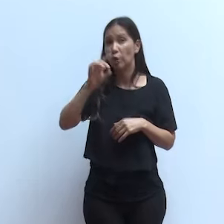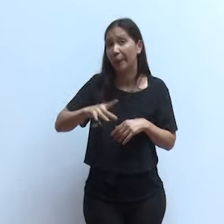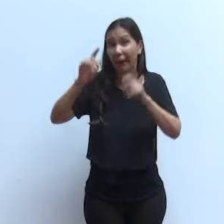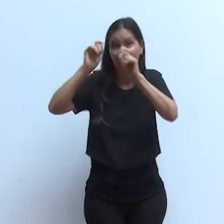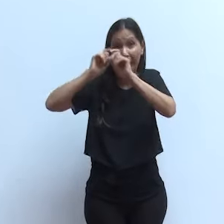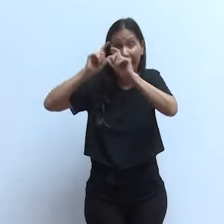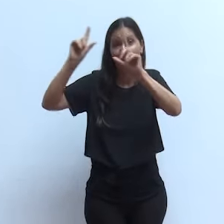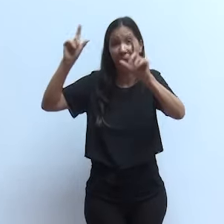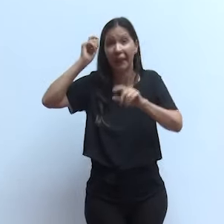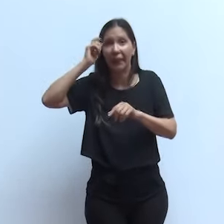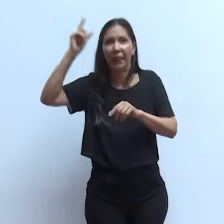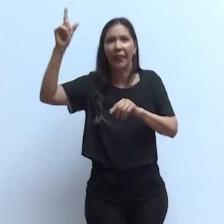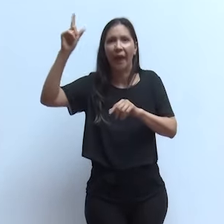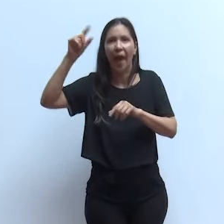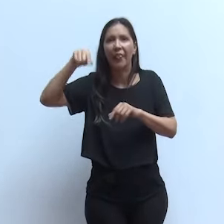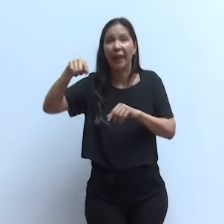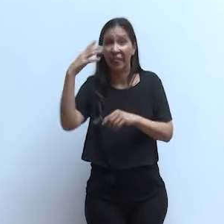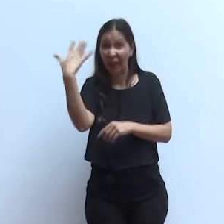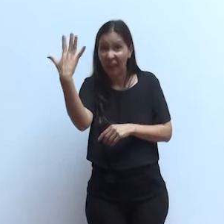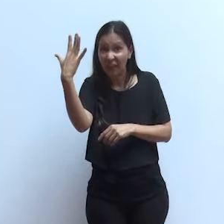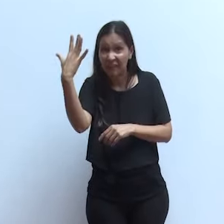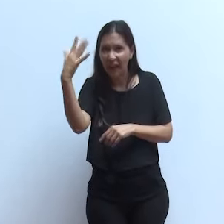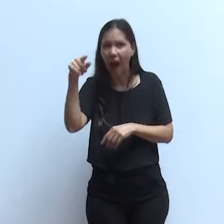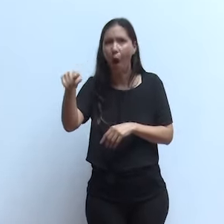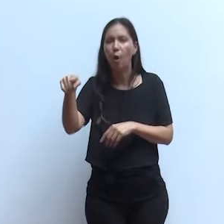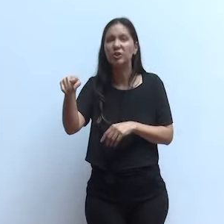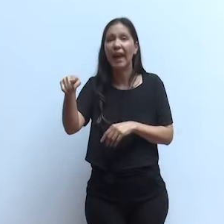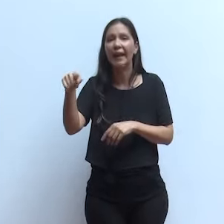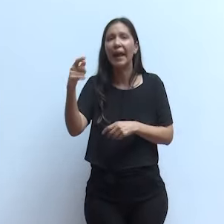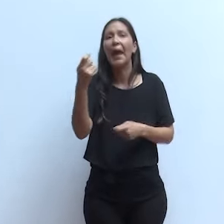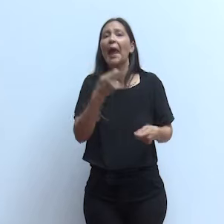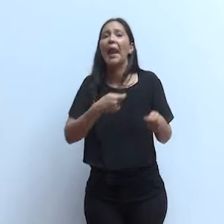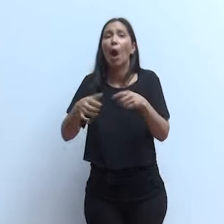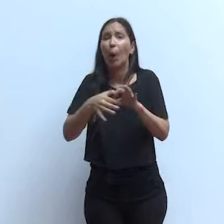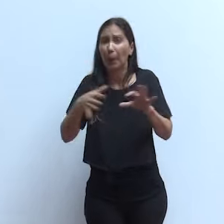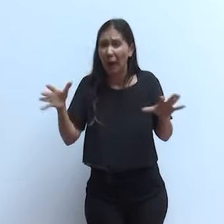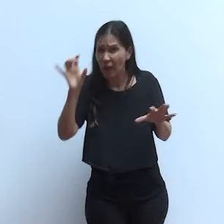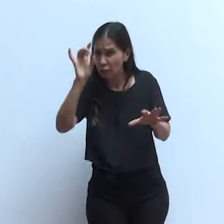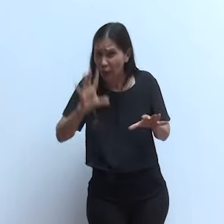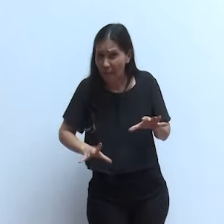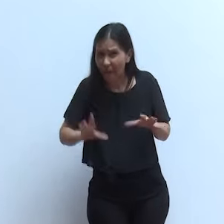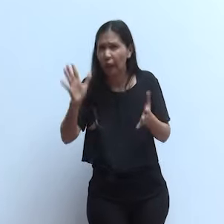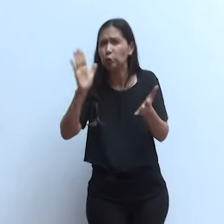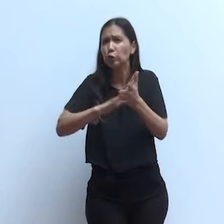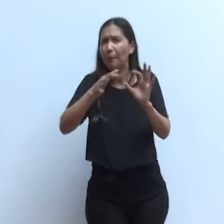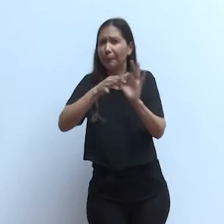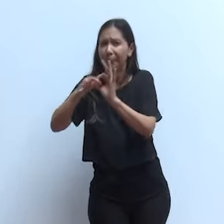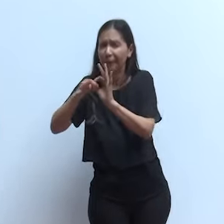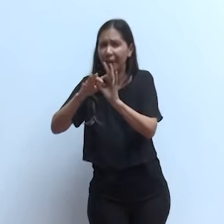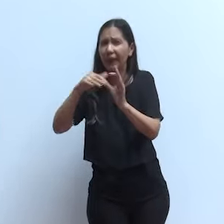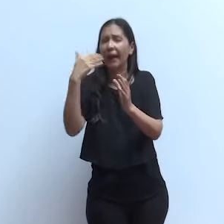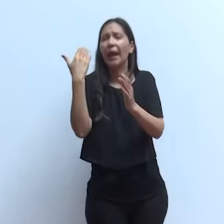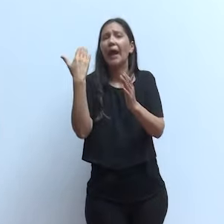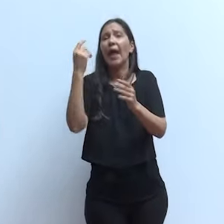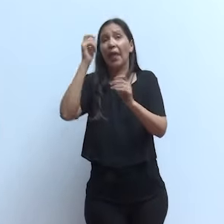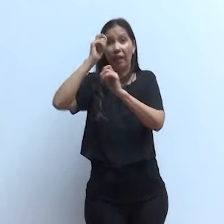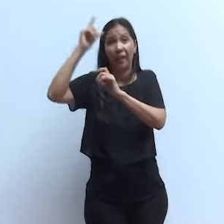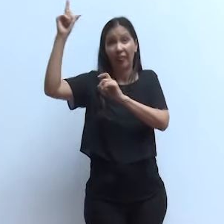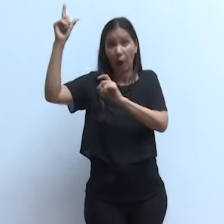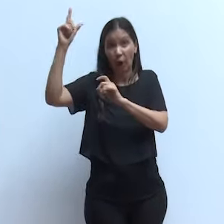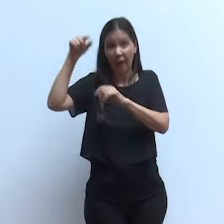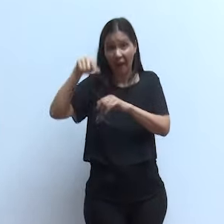derecha no eh ser neoliberales ideológicamente hablando sino estar desilusionada estar